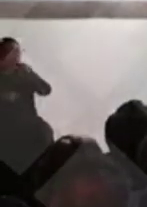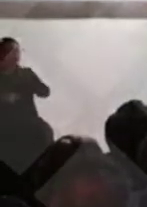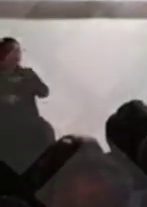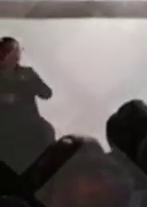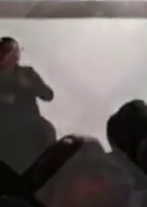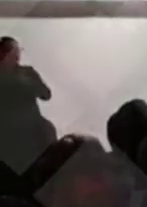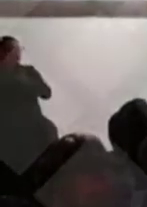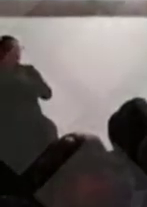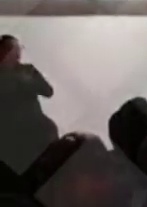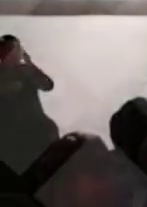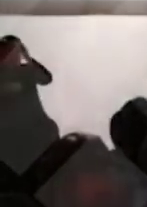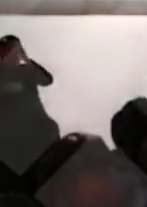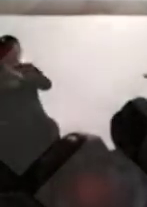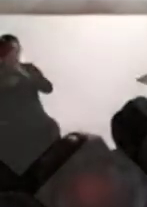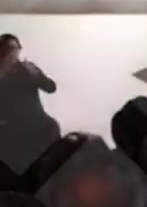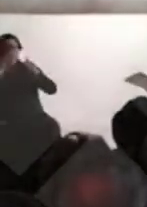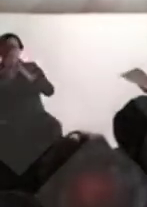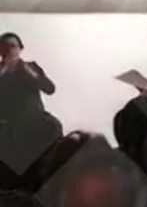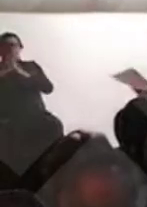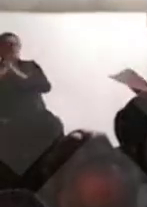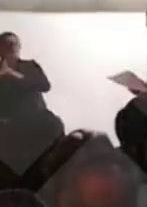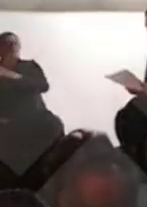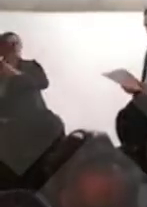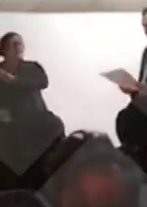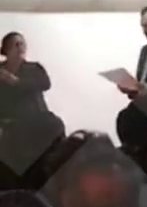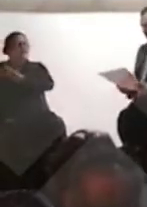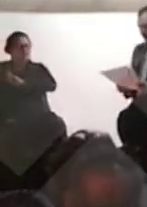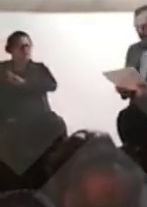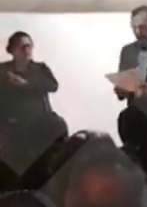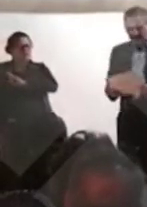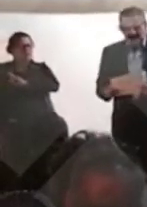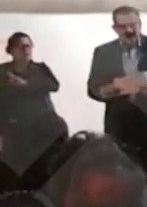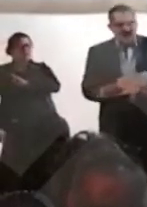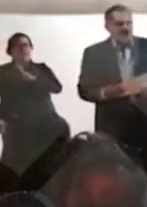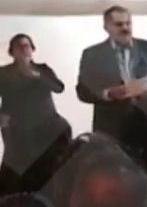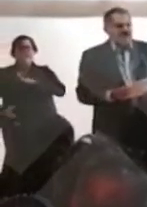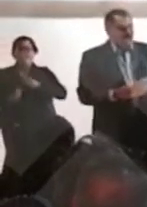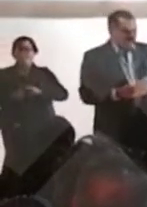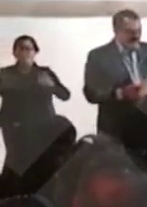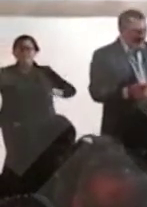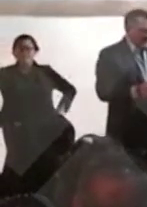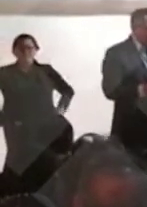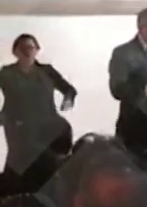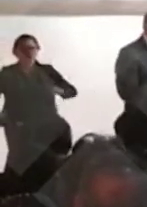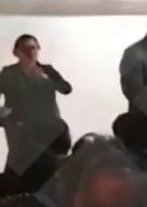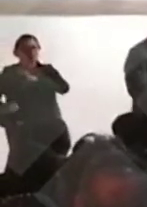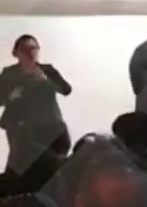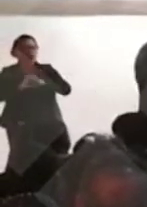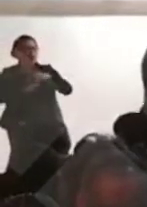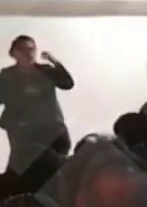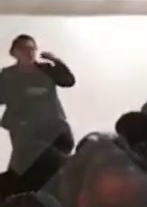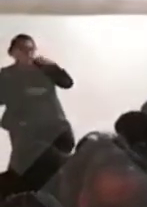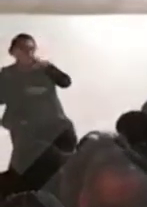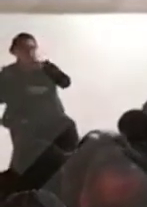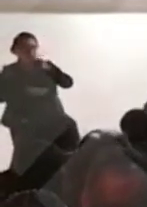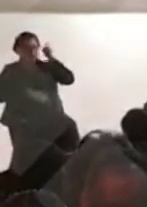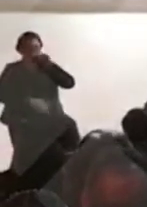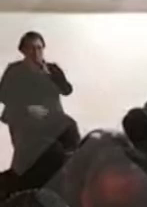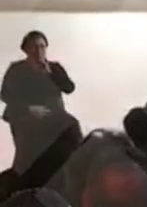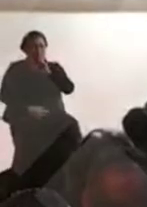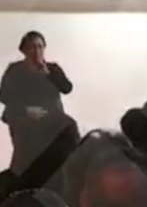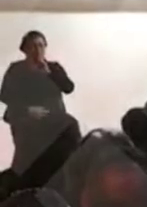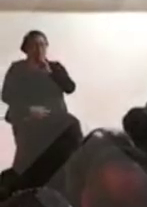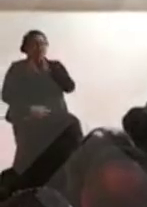Alejandro Murat Hinojosa, y de la presidenta del Consejo Consultivo del DIF estatal, Ivette Morán de Murat, agradeció a los oaxaqueños la distinción con la